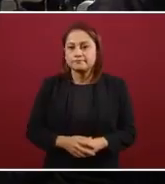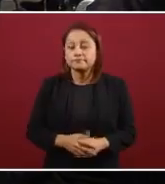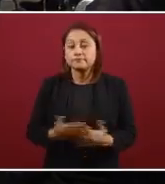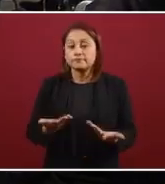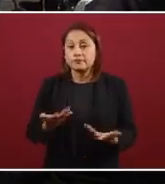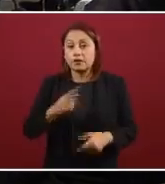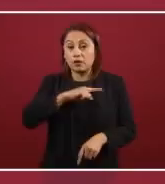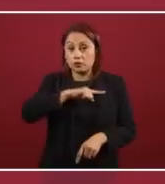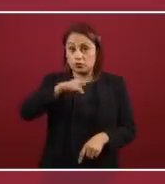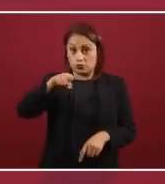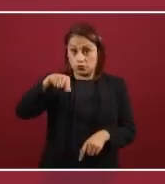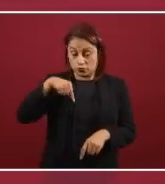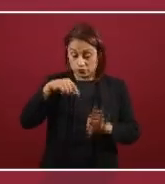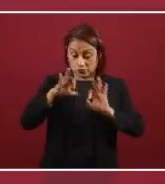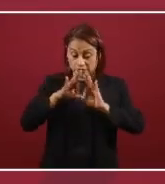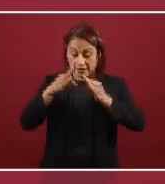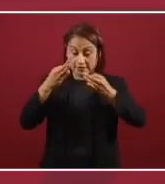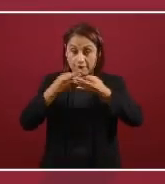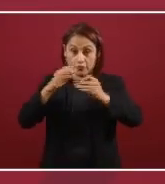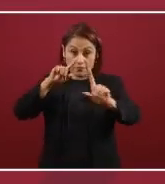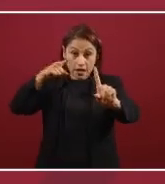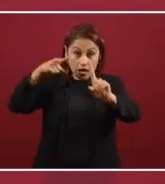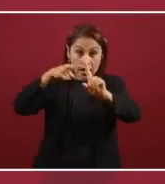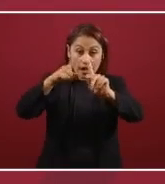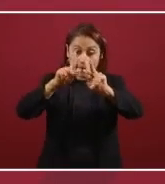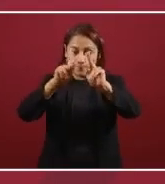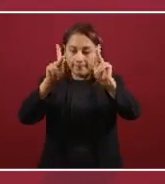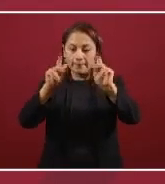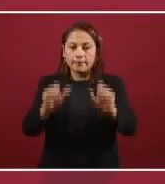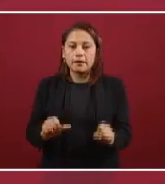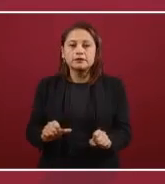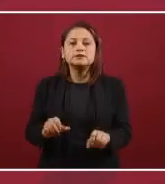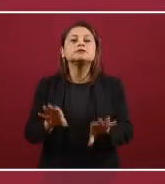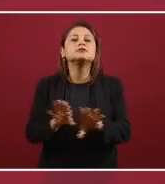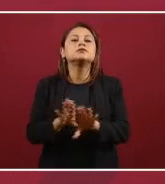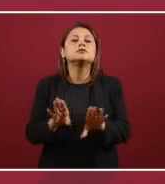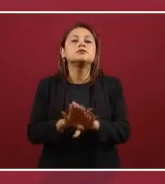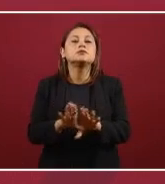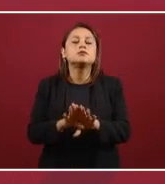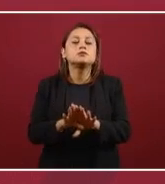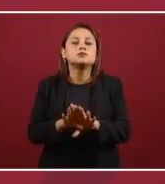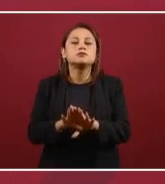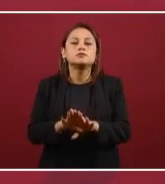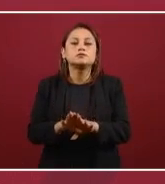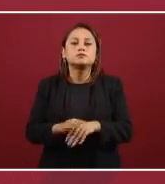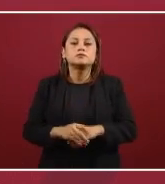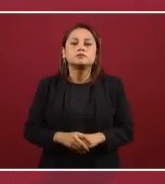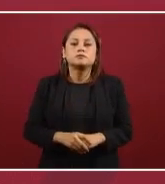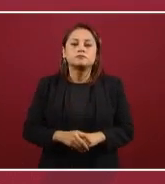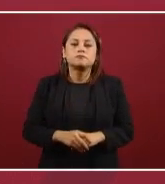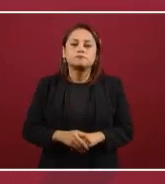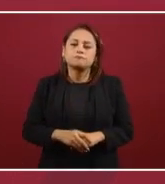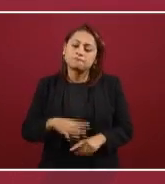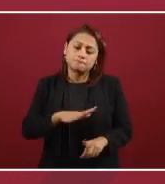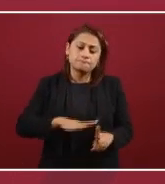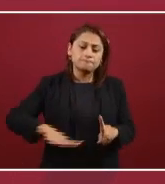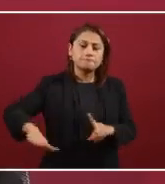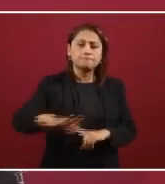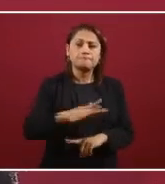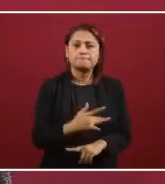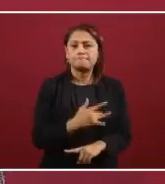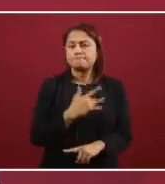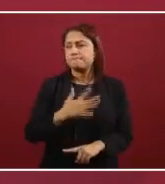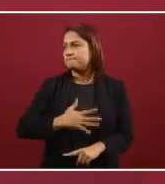paz, lo principal es el bienestar,